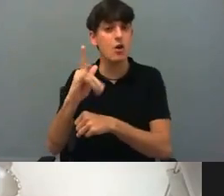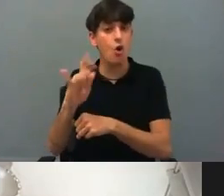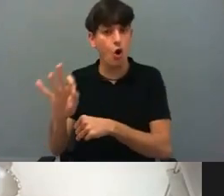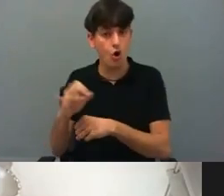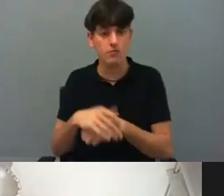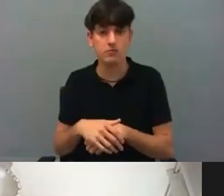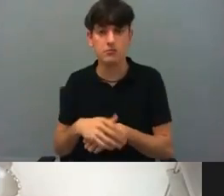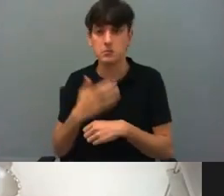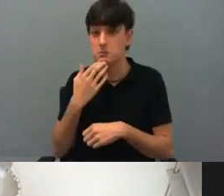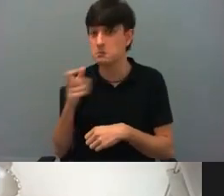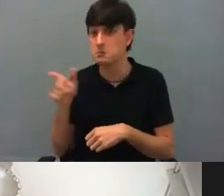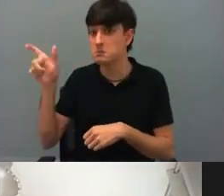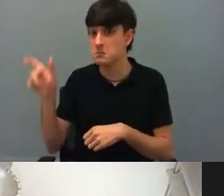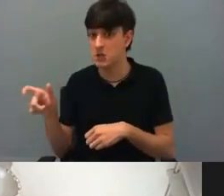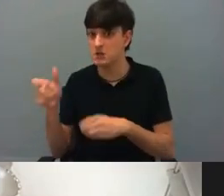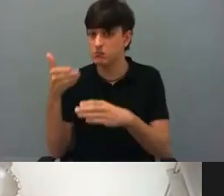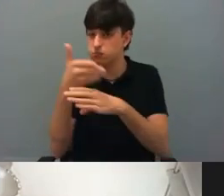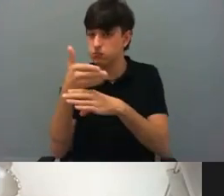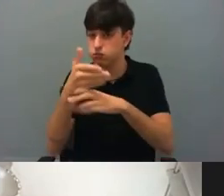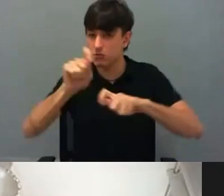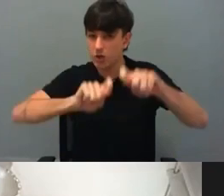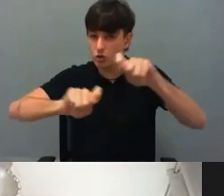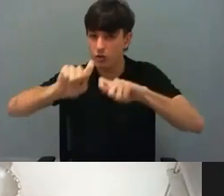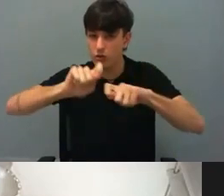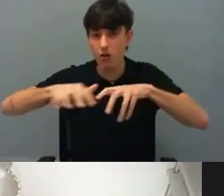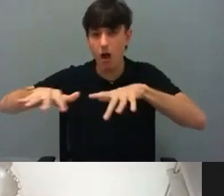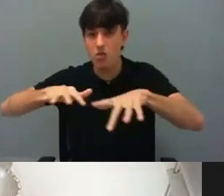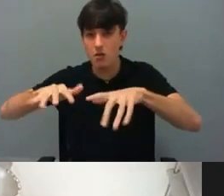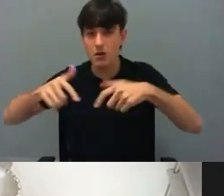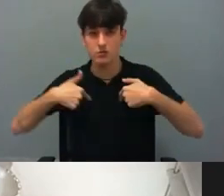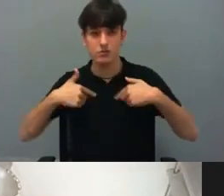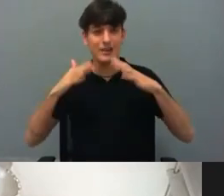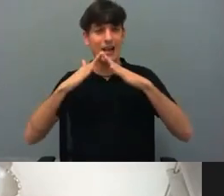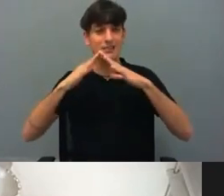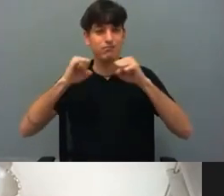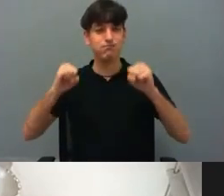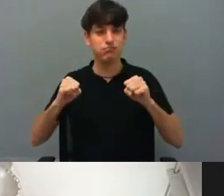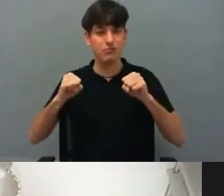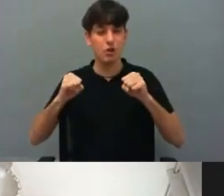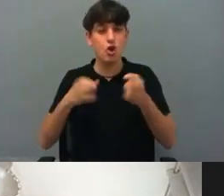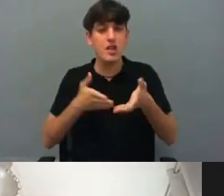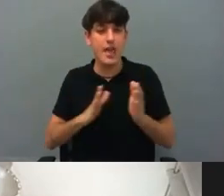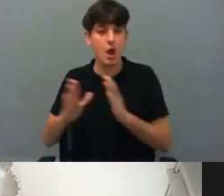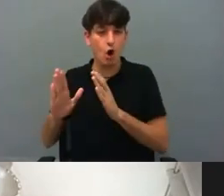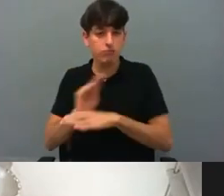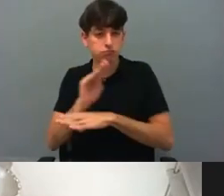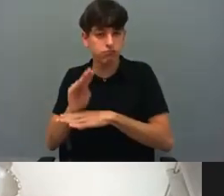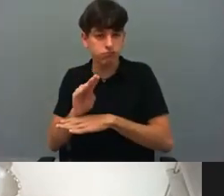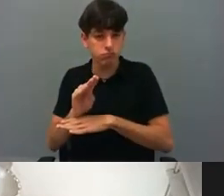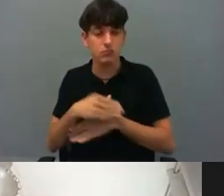la asociación de manera más activa y yo me quedaría en casa con los niños. Yo creo que